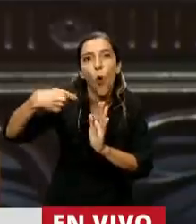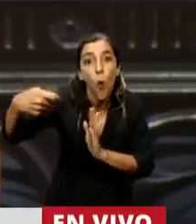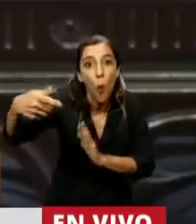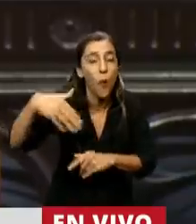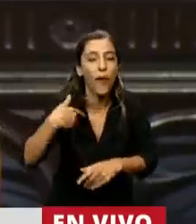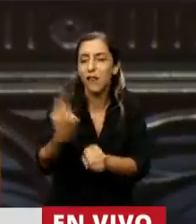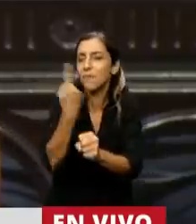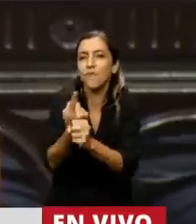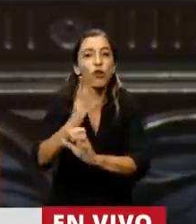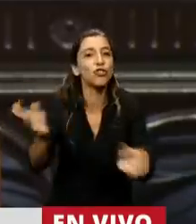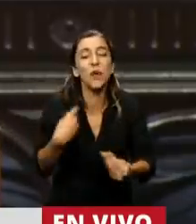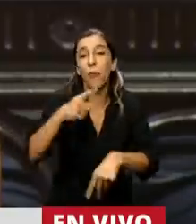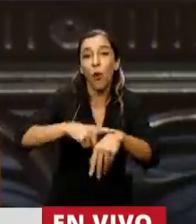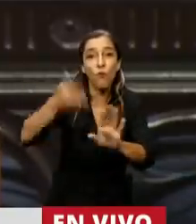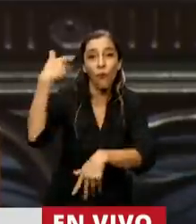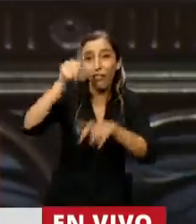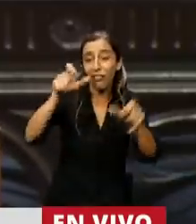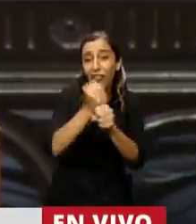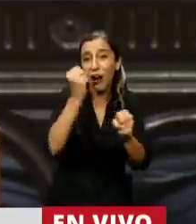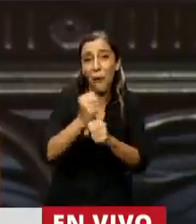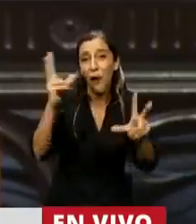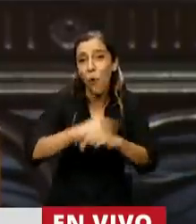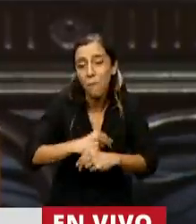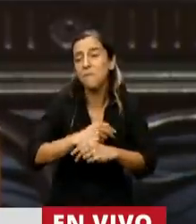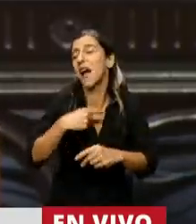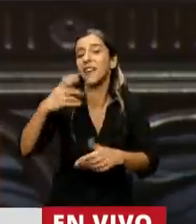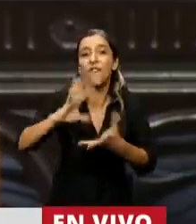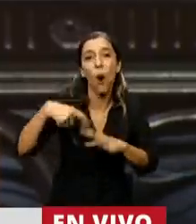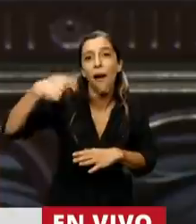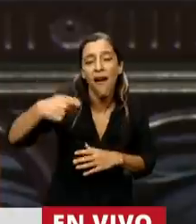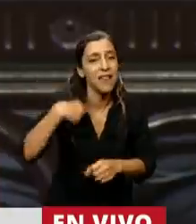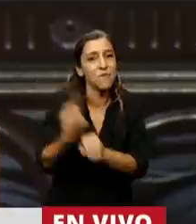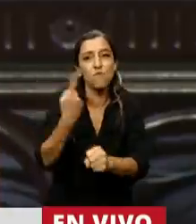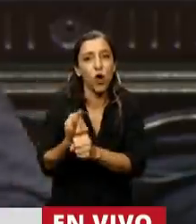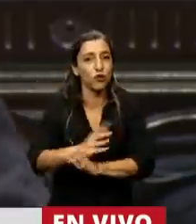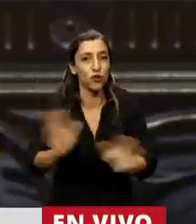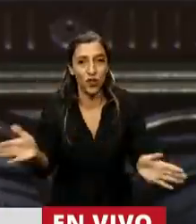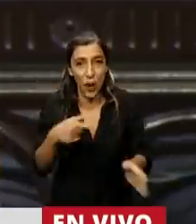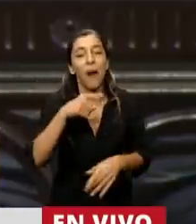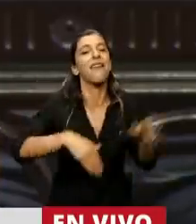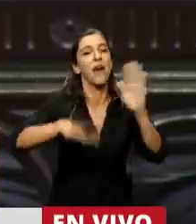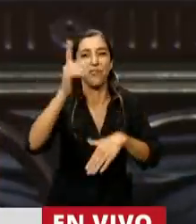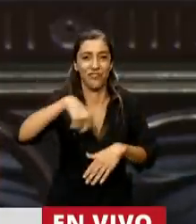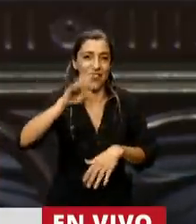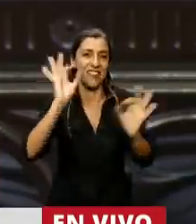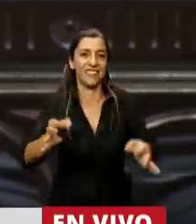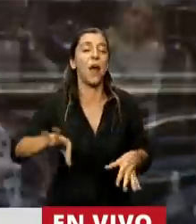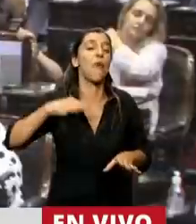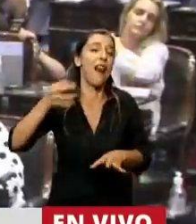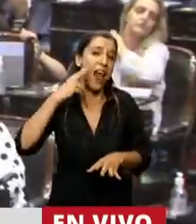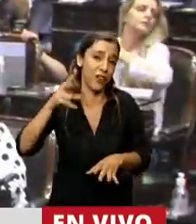generaron altos grados de desocupación que tuvieron como corolario el 19 y el 20 de diciembre del 2001 pero cierto